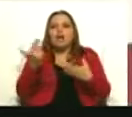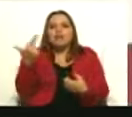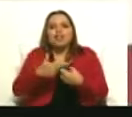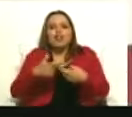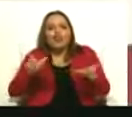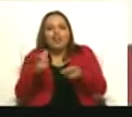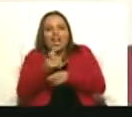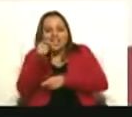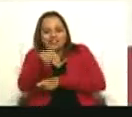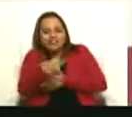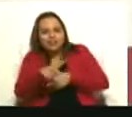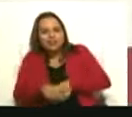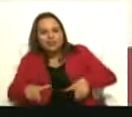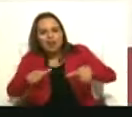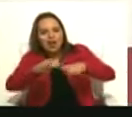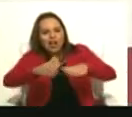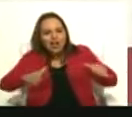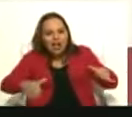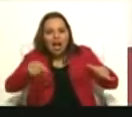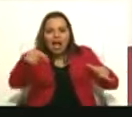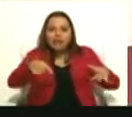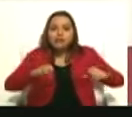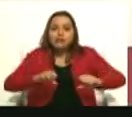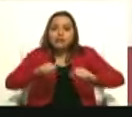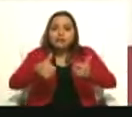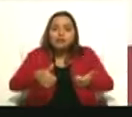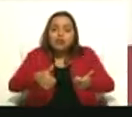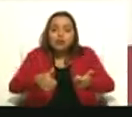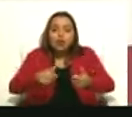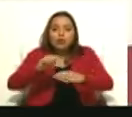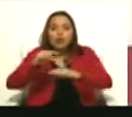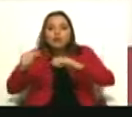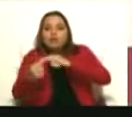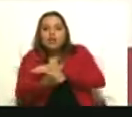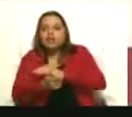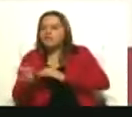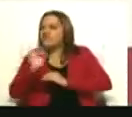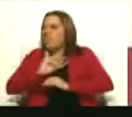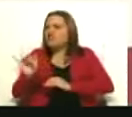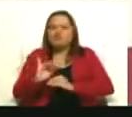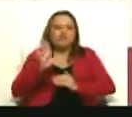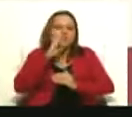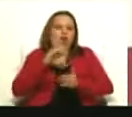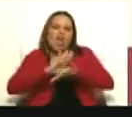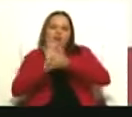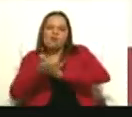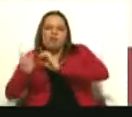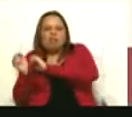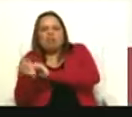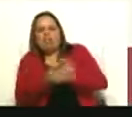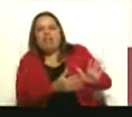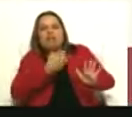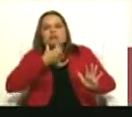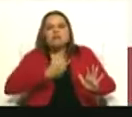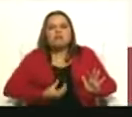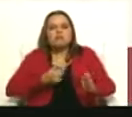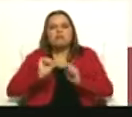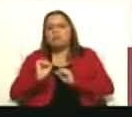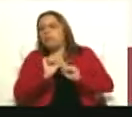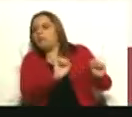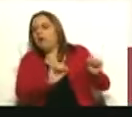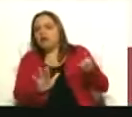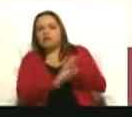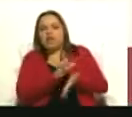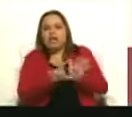ese territorio, es a partir de ese momento que Guyana decide pisotear definitivamente el Acuerdo de Ginebra, darle la espalda a la